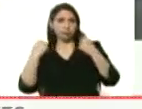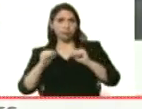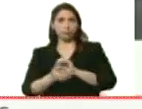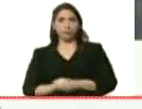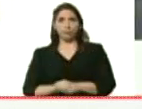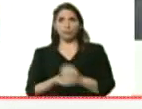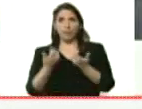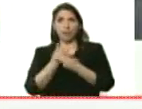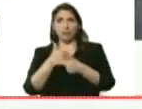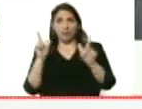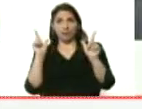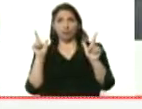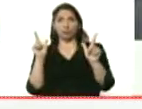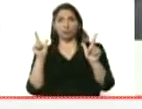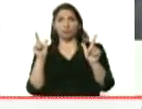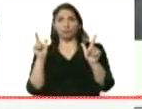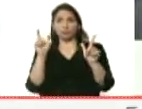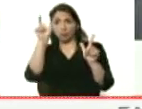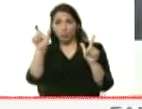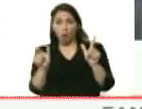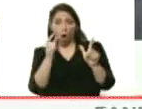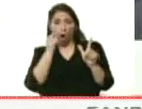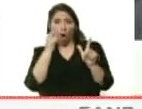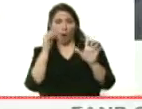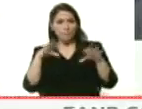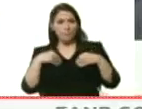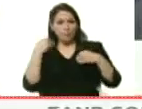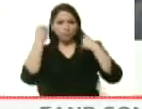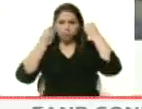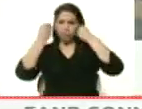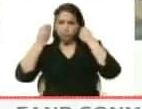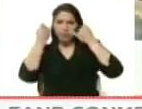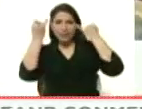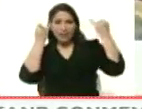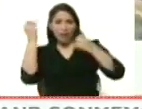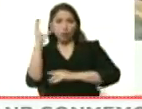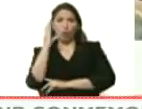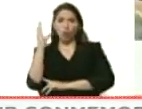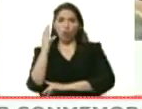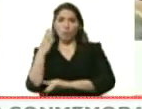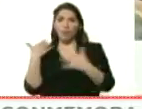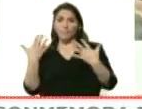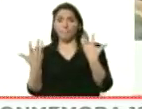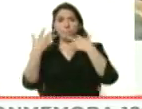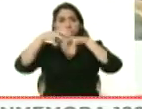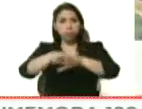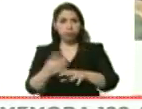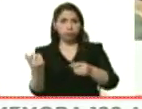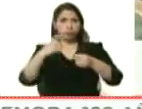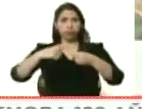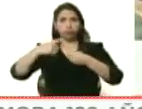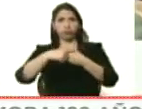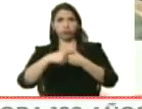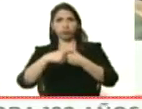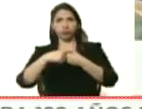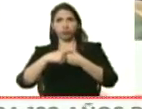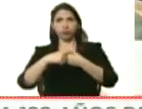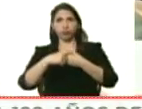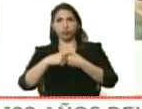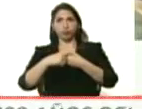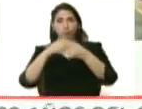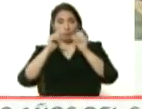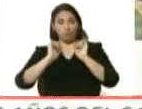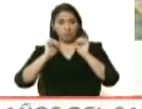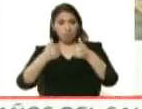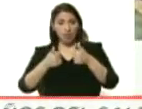el libertador, la asimilación de la idea de Colombia con carácter integracionista continental comienza